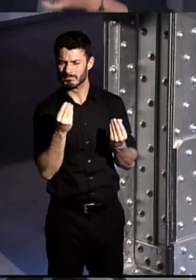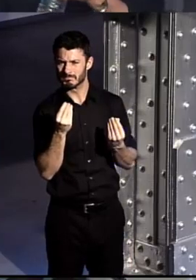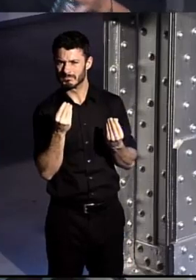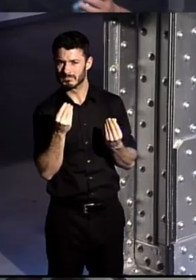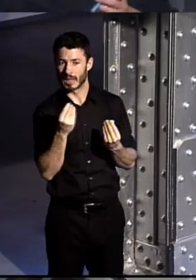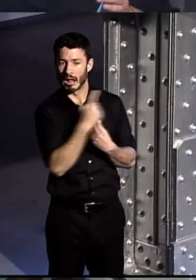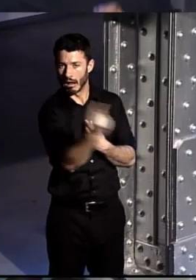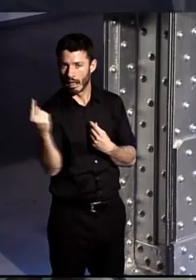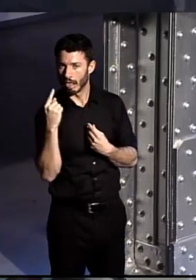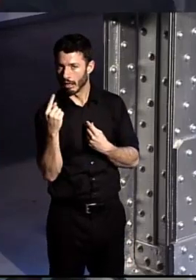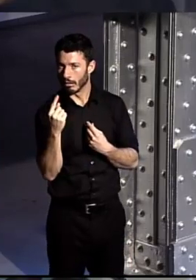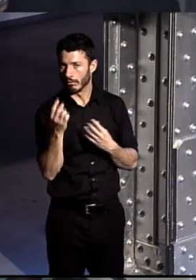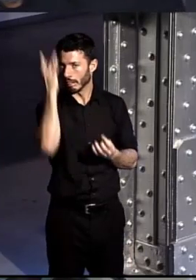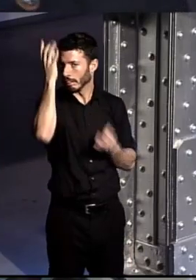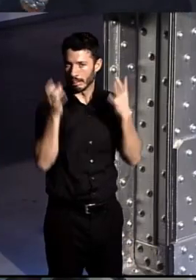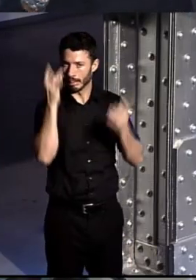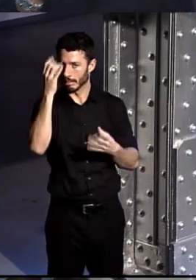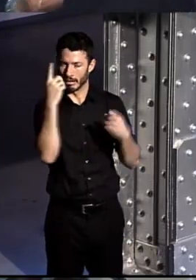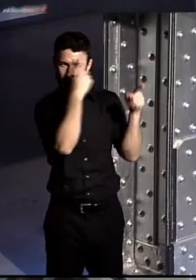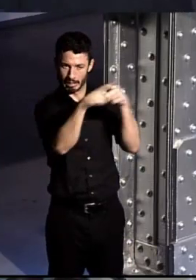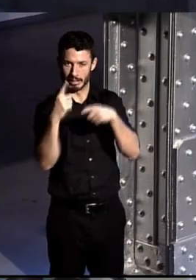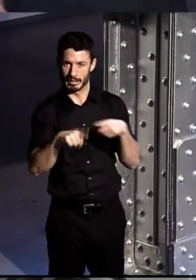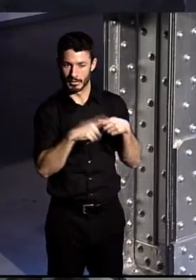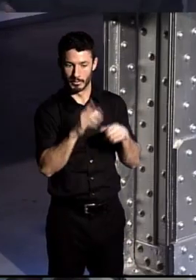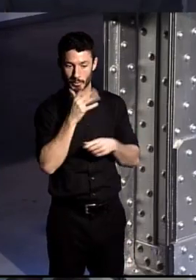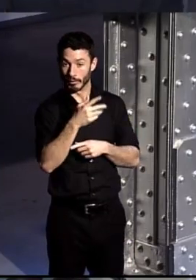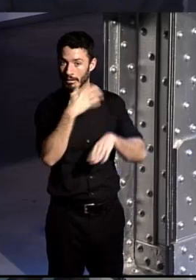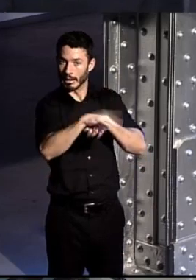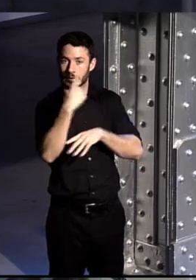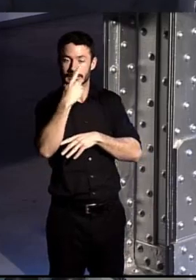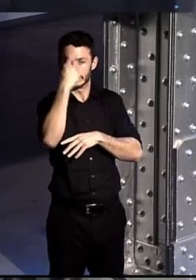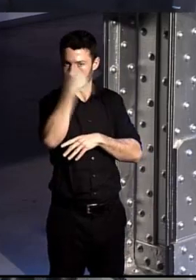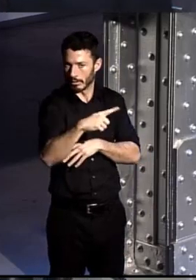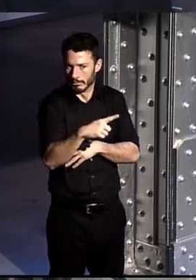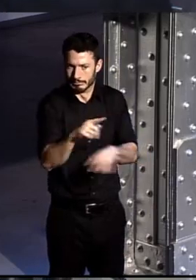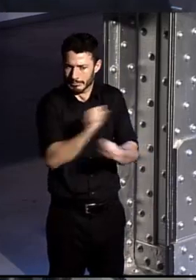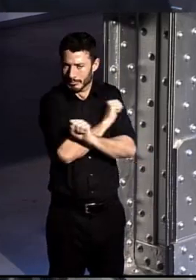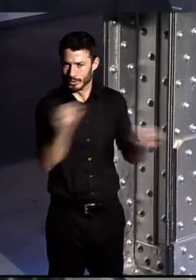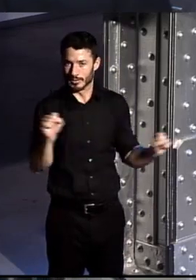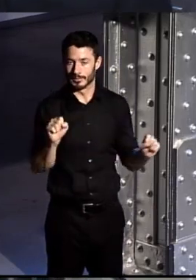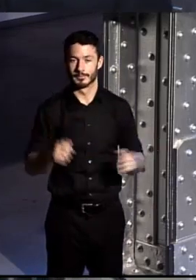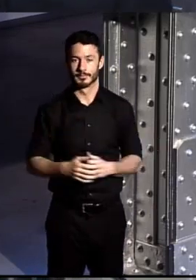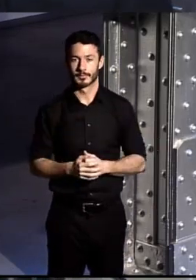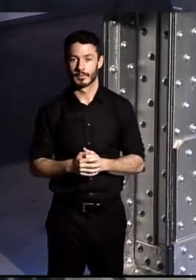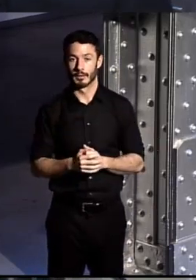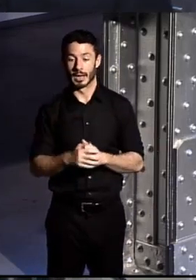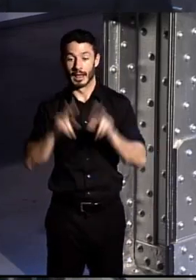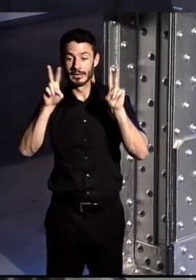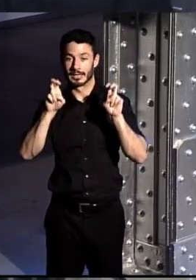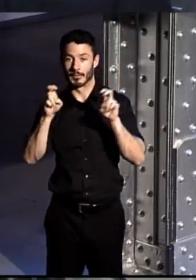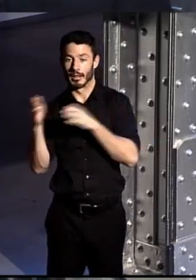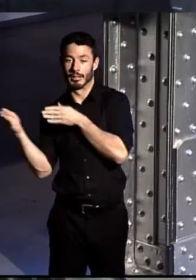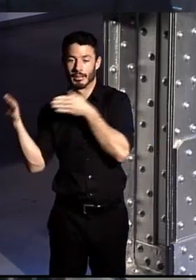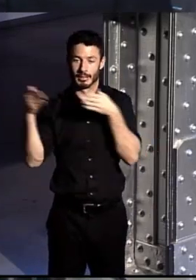Y cada uno decía una cosa distinta, porque es que no se puede reconocer la calle, ¿no? A mí, y por recauzar el tema otra vez, hay una cosa que sí